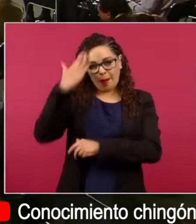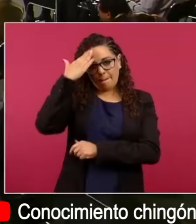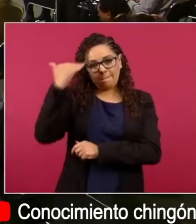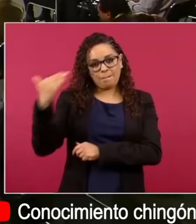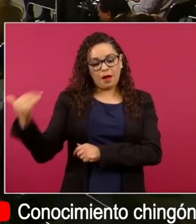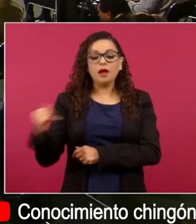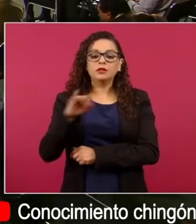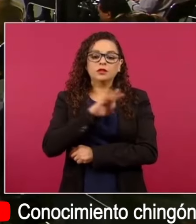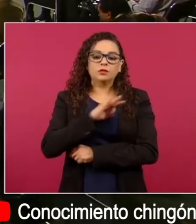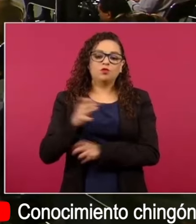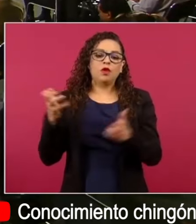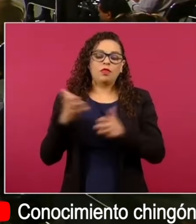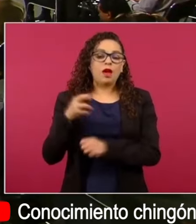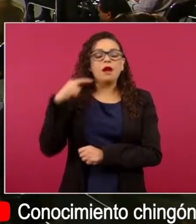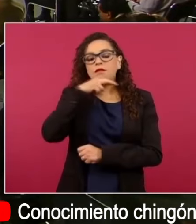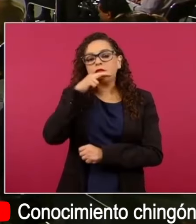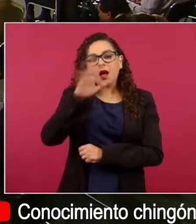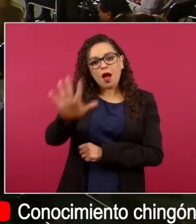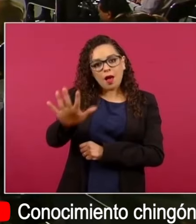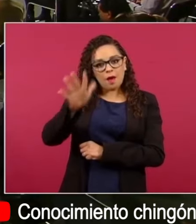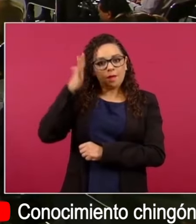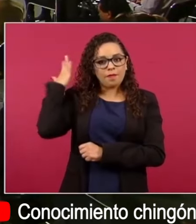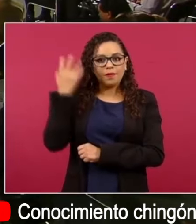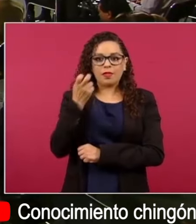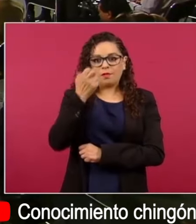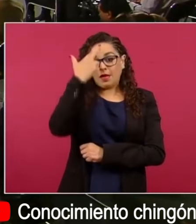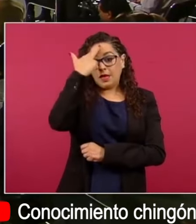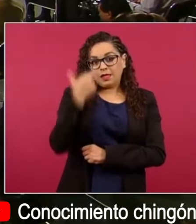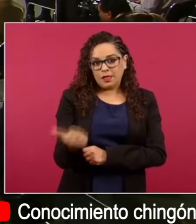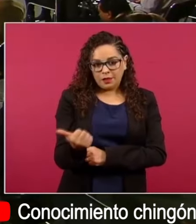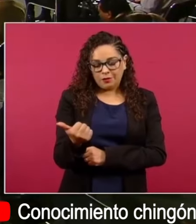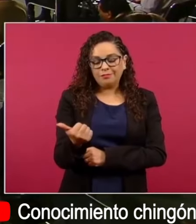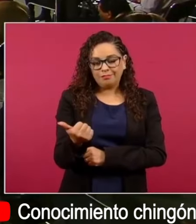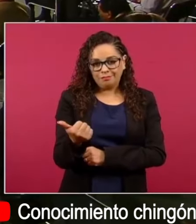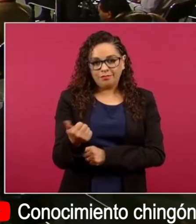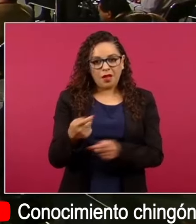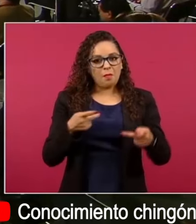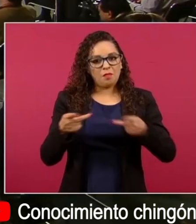podido construir en un periodo tan corto. Y tenemos